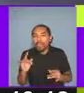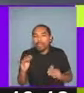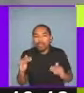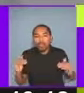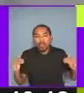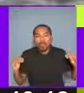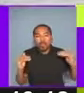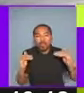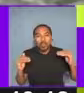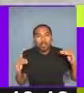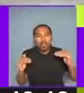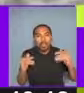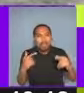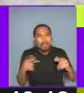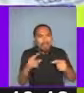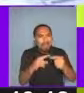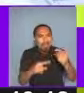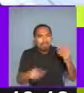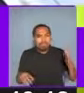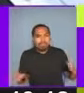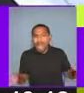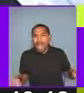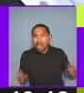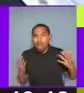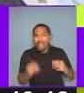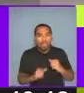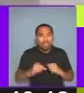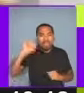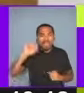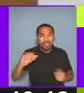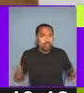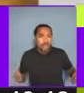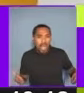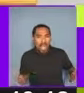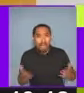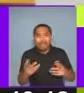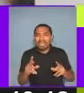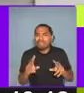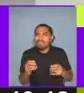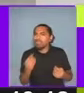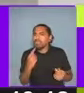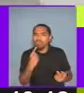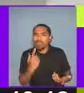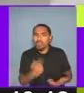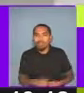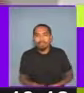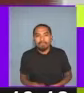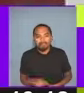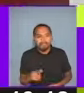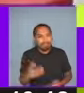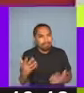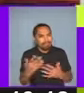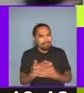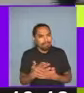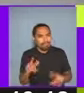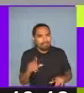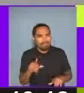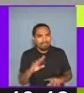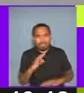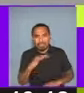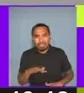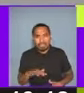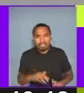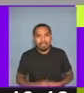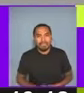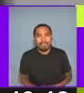llama mucho la atención por eso. La inflación sube, las cosas suben, pero que el dólar baje es llamativo. Jorge. No, por favor. Sí,